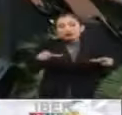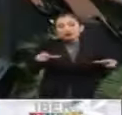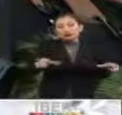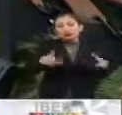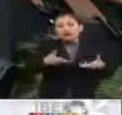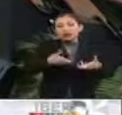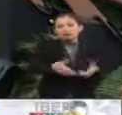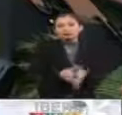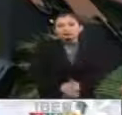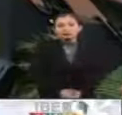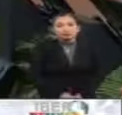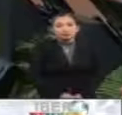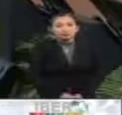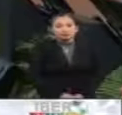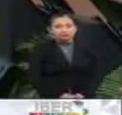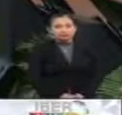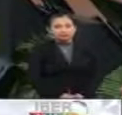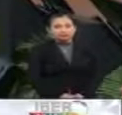seguridad pública, Ana.